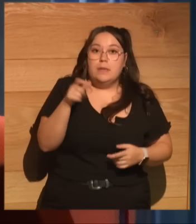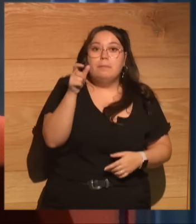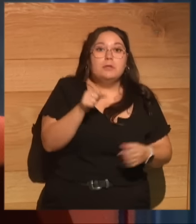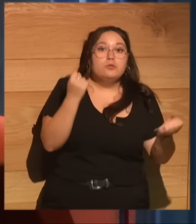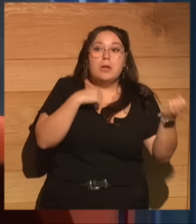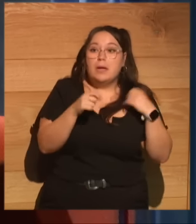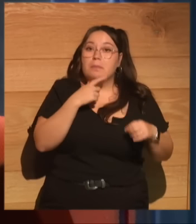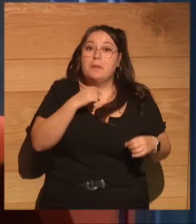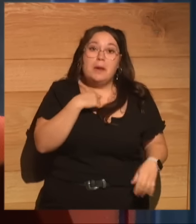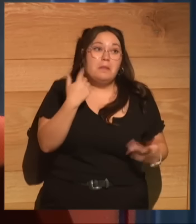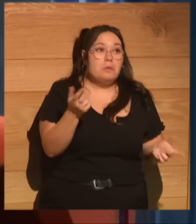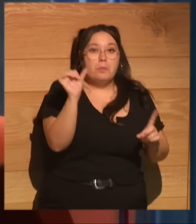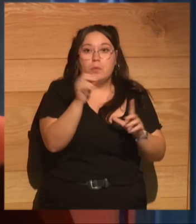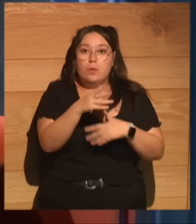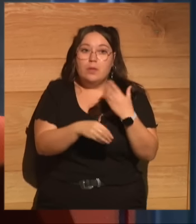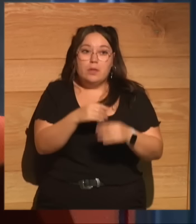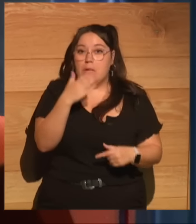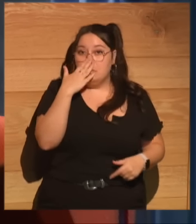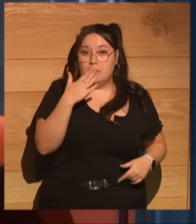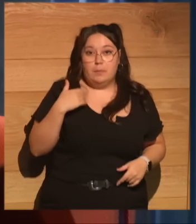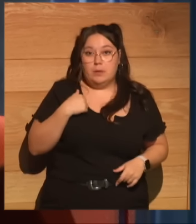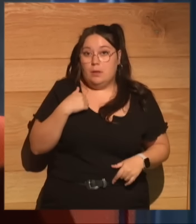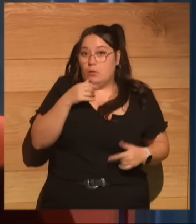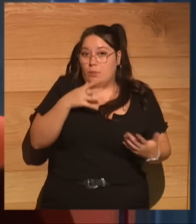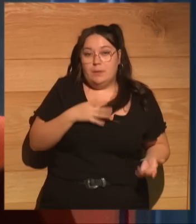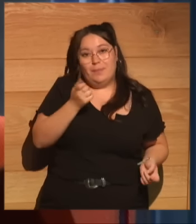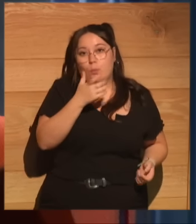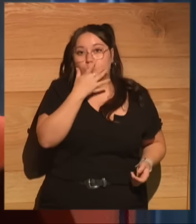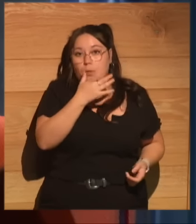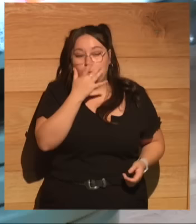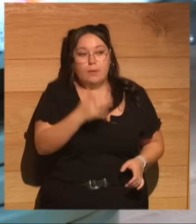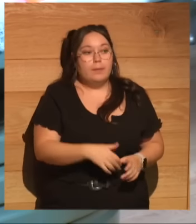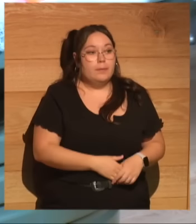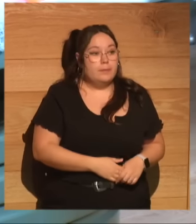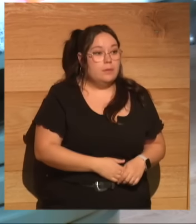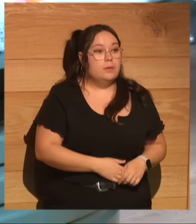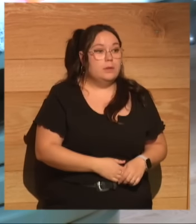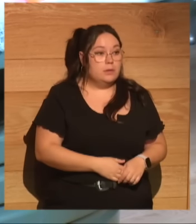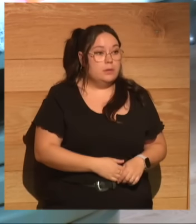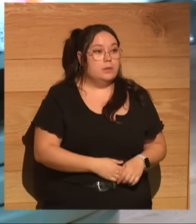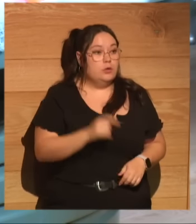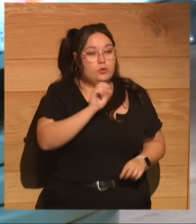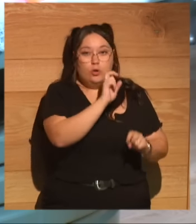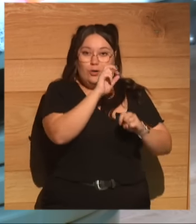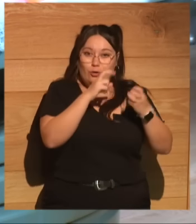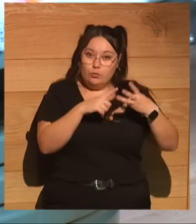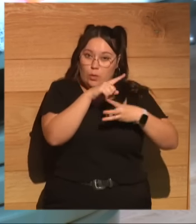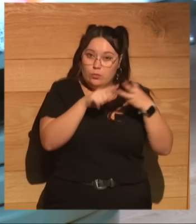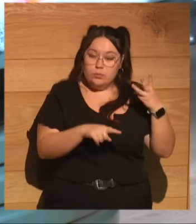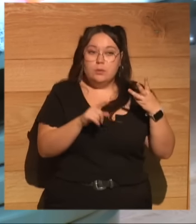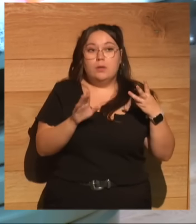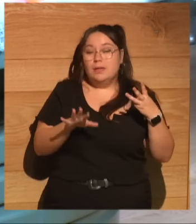me puse a hacer esta película y honestamente pues a día de hoy pues me avergüenza. Y esos son los bueno, lo que está huevos claro. contados, es eso. Hombre, es